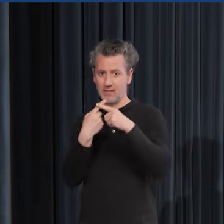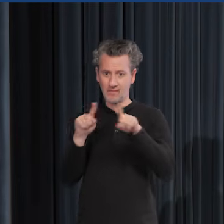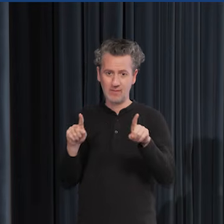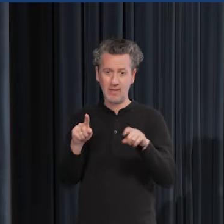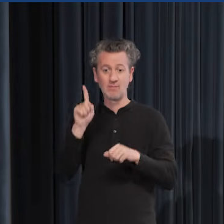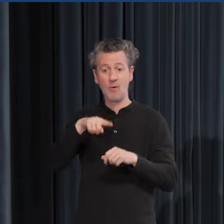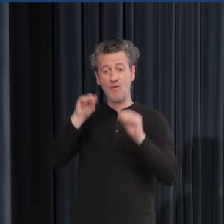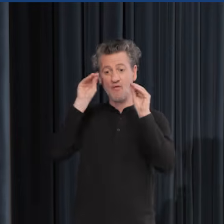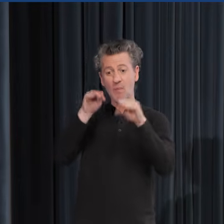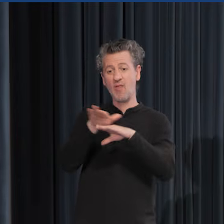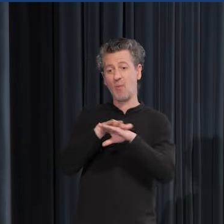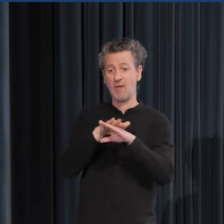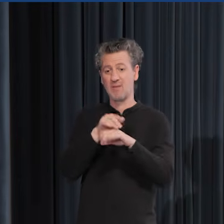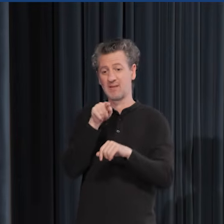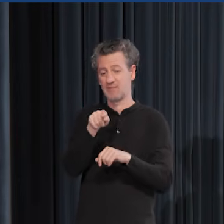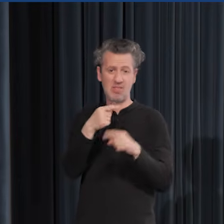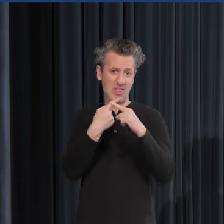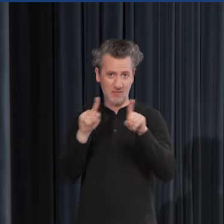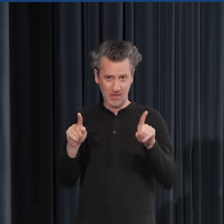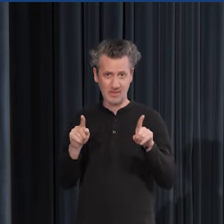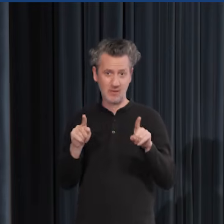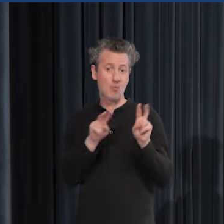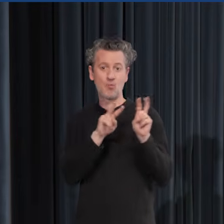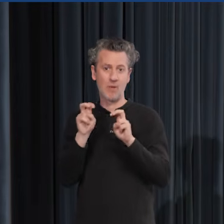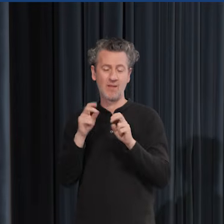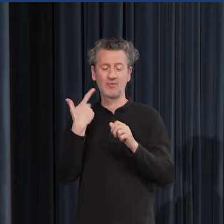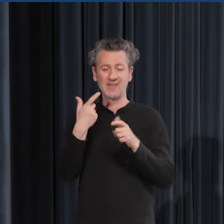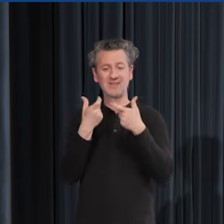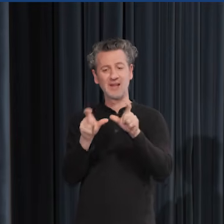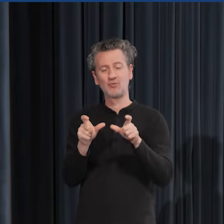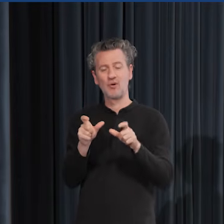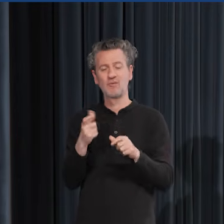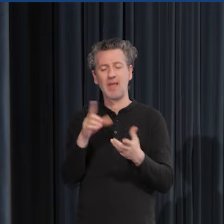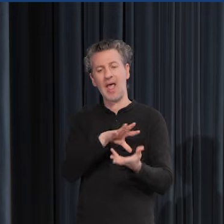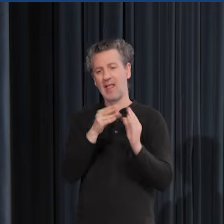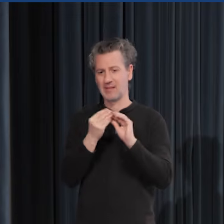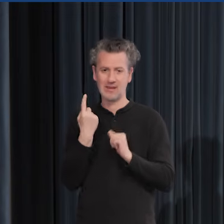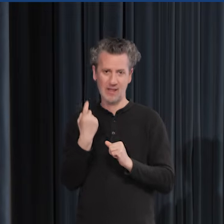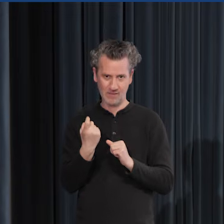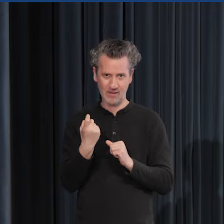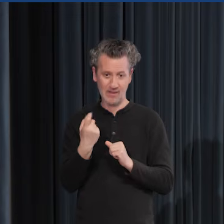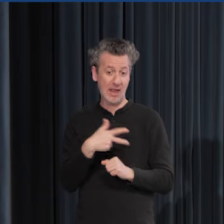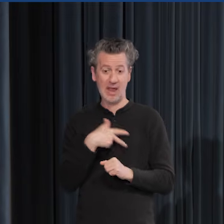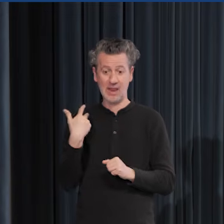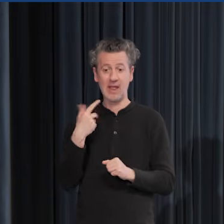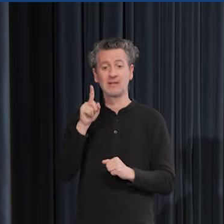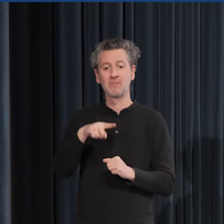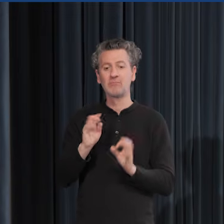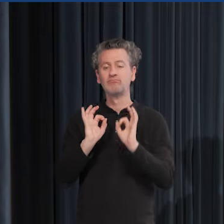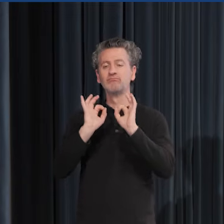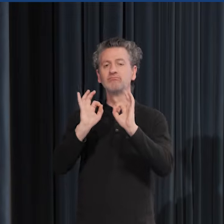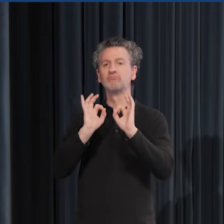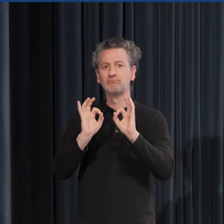formación de base nueva, y el sector tiene que adaptarse, y tiene que adaptarse a nivel general, pero tiene que adaptarse especialmente en